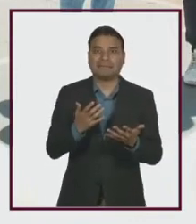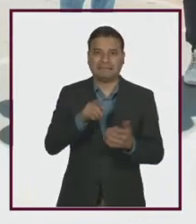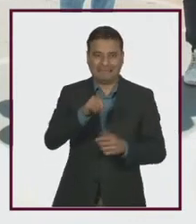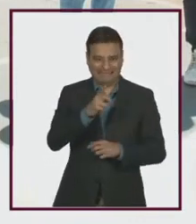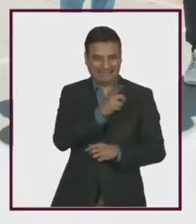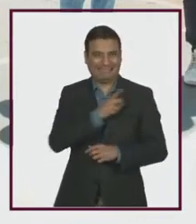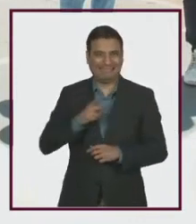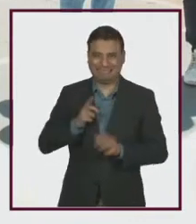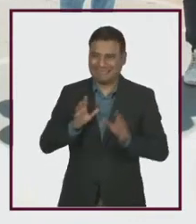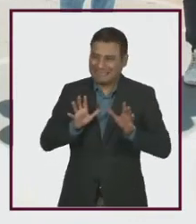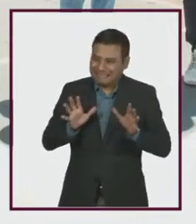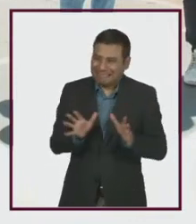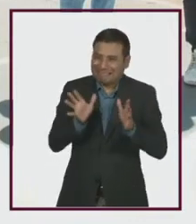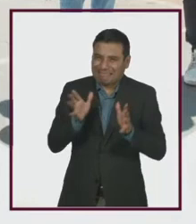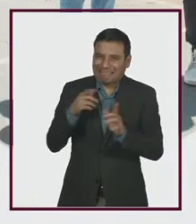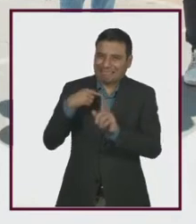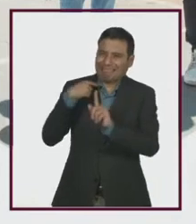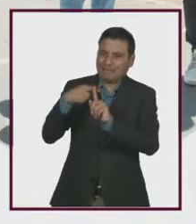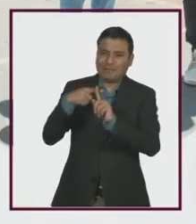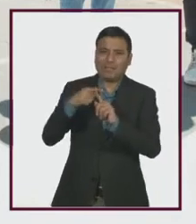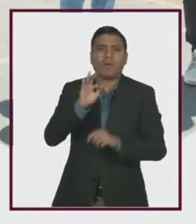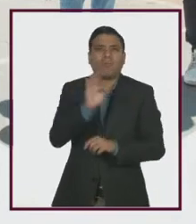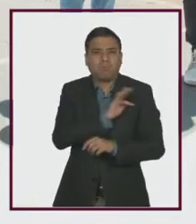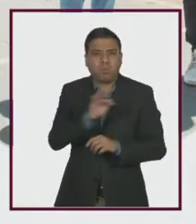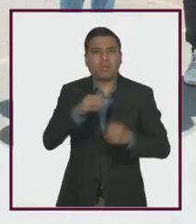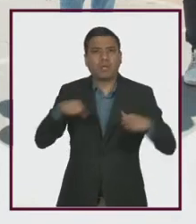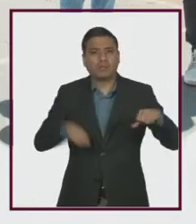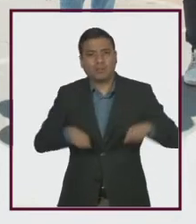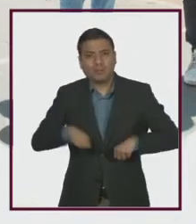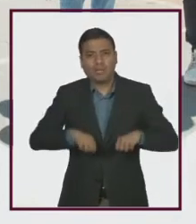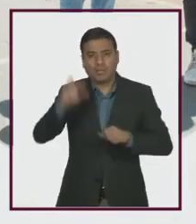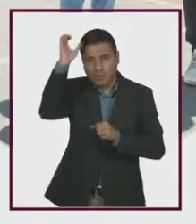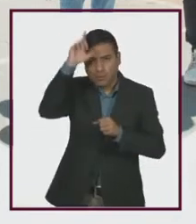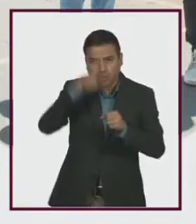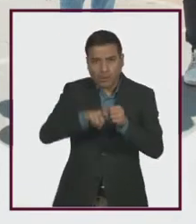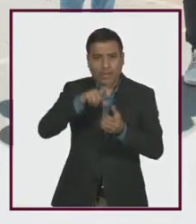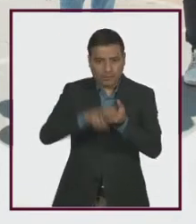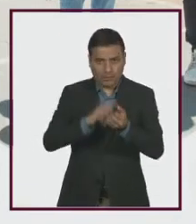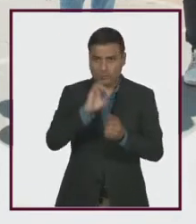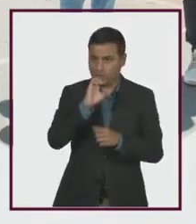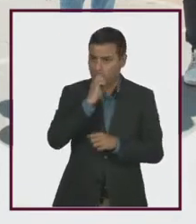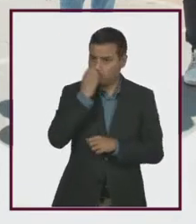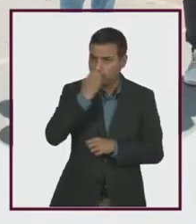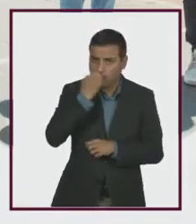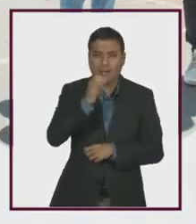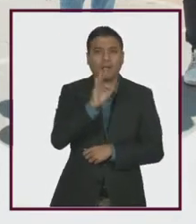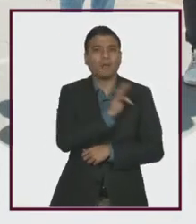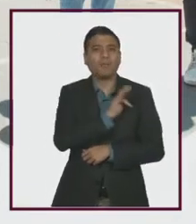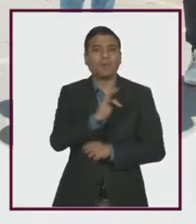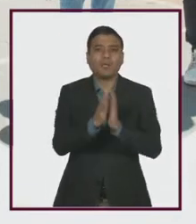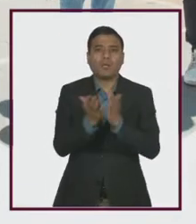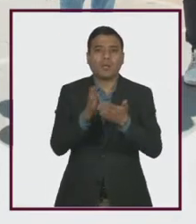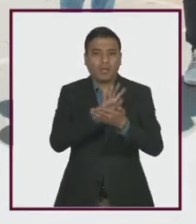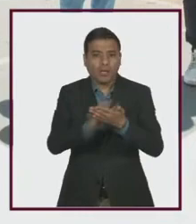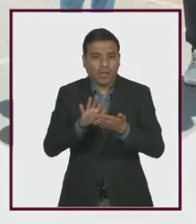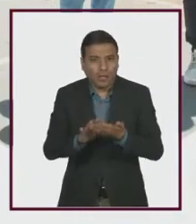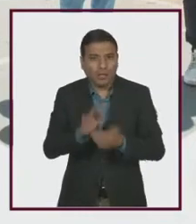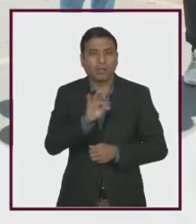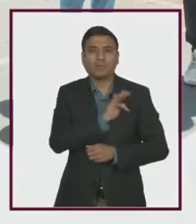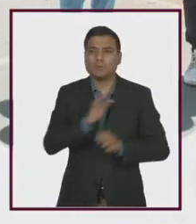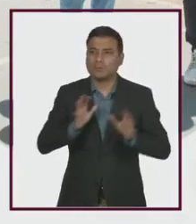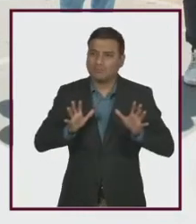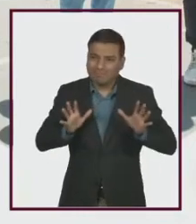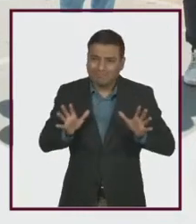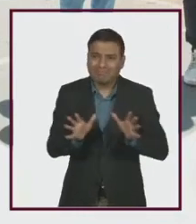y empezamos a tener grupos culturales dentro de las escuelas o actividades de lectura, deporte, que muchas